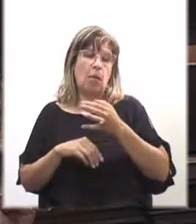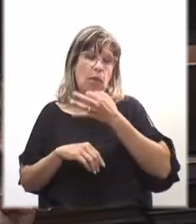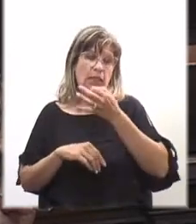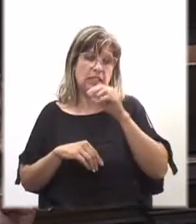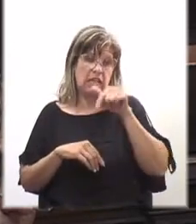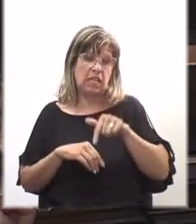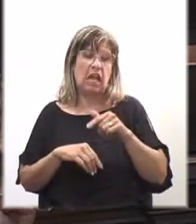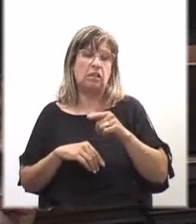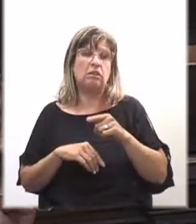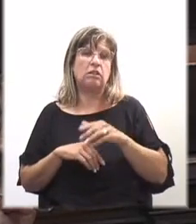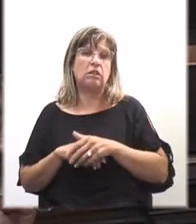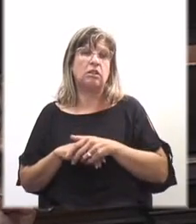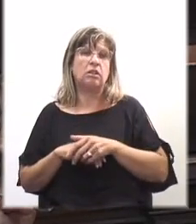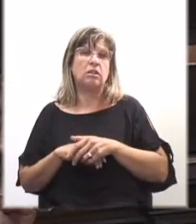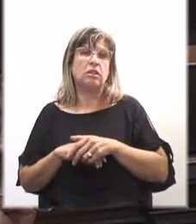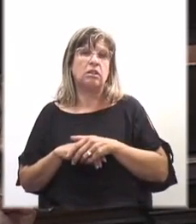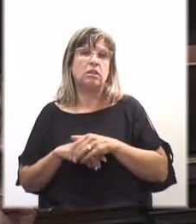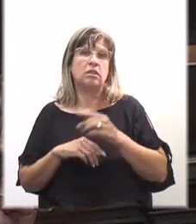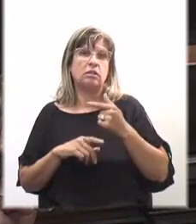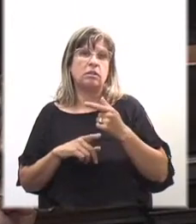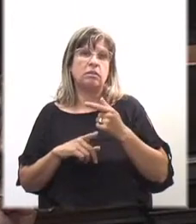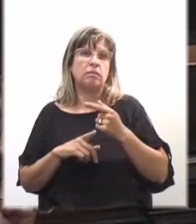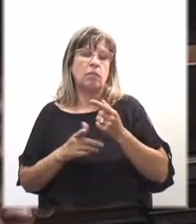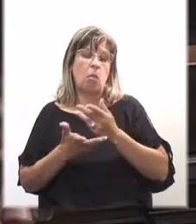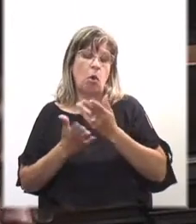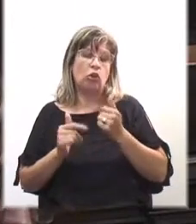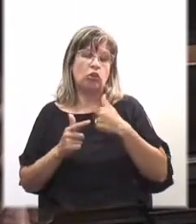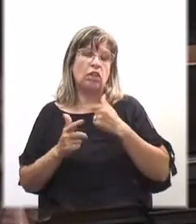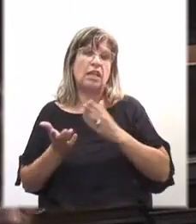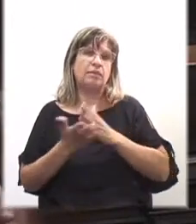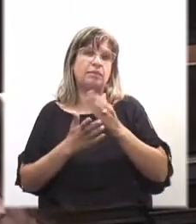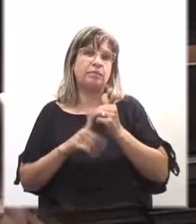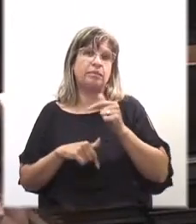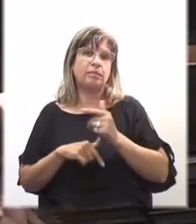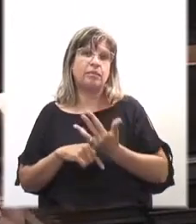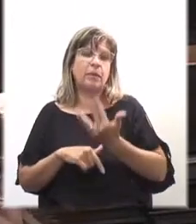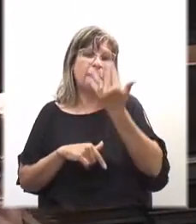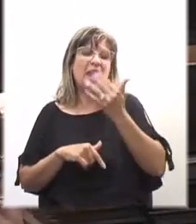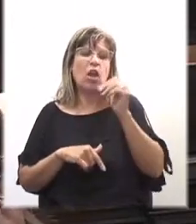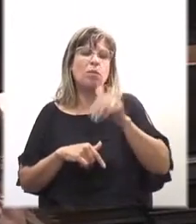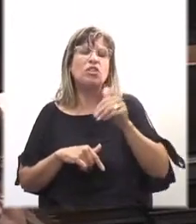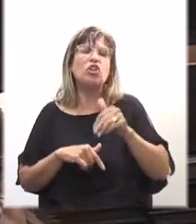día, manifestar la solidaridad con esos 5 millones en 6.000 kilómetros